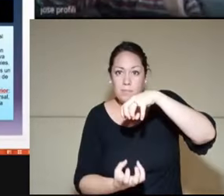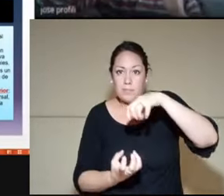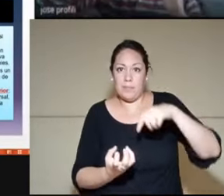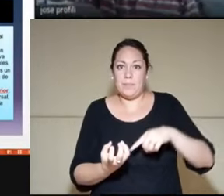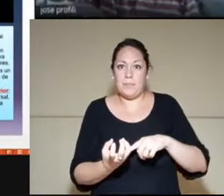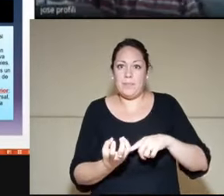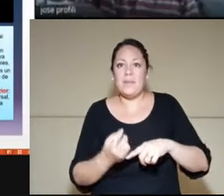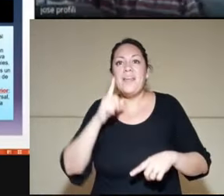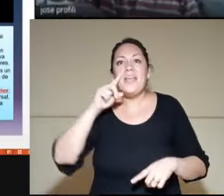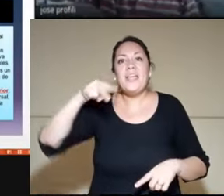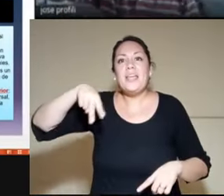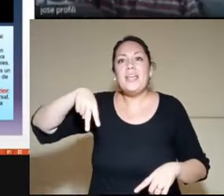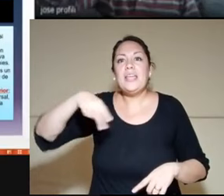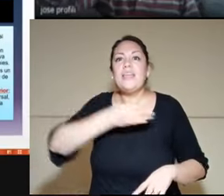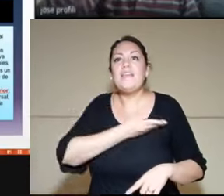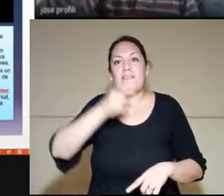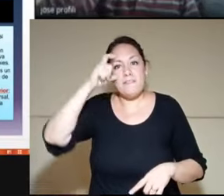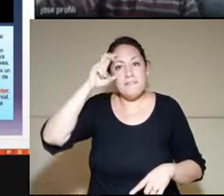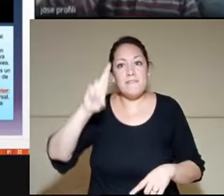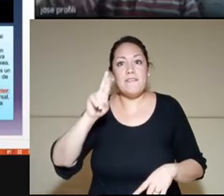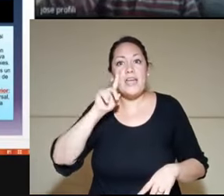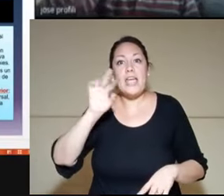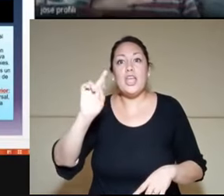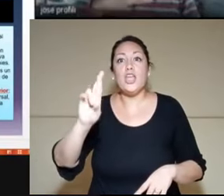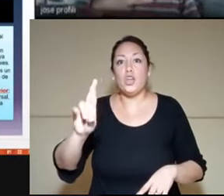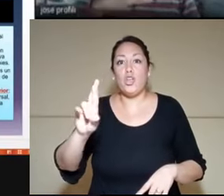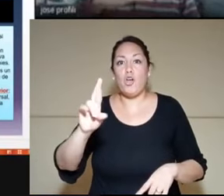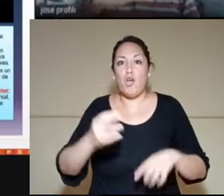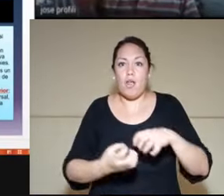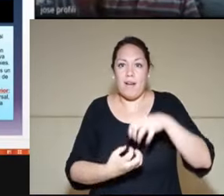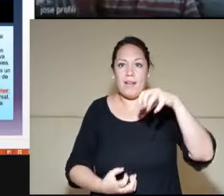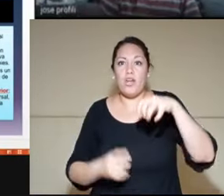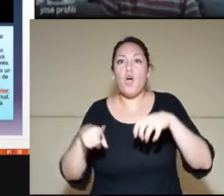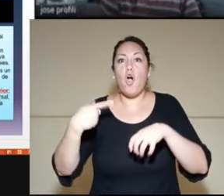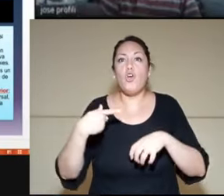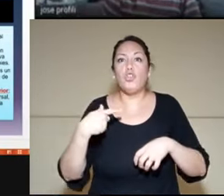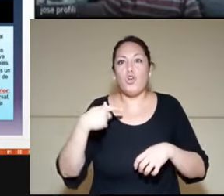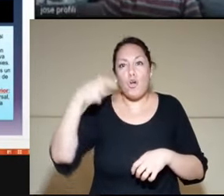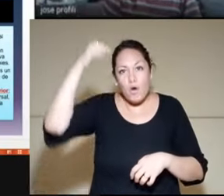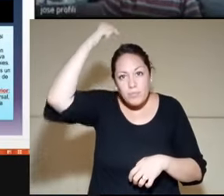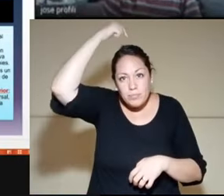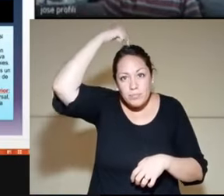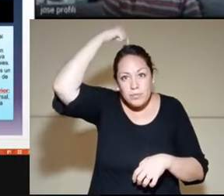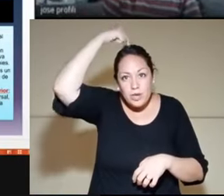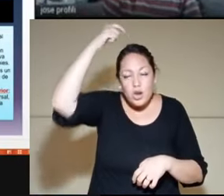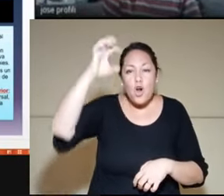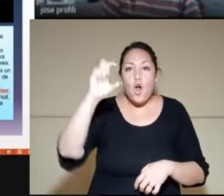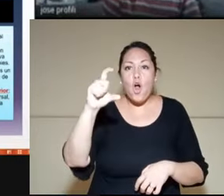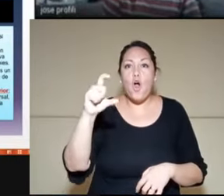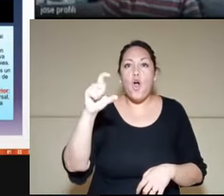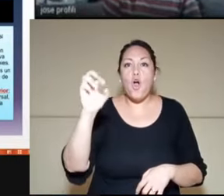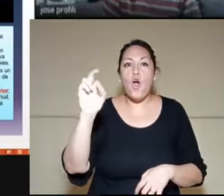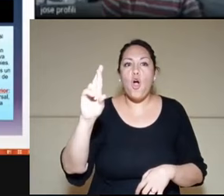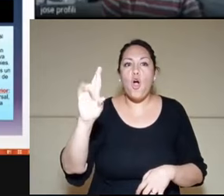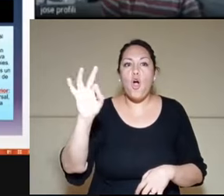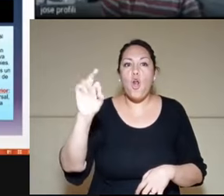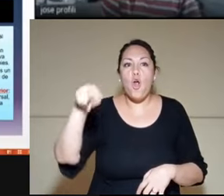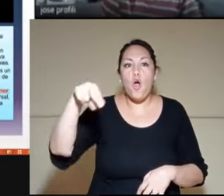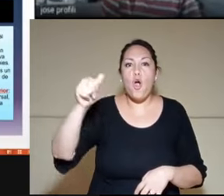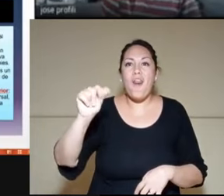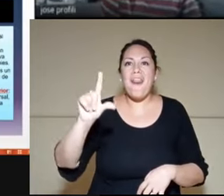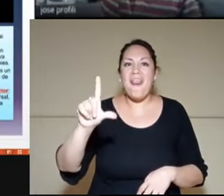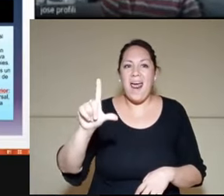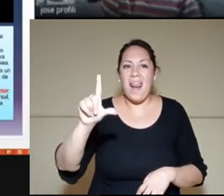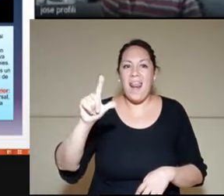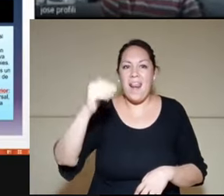derecho-izquierdo, ahora es superior e inferior, y tengo otro eje que es el coronal, que es este eje así,